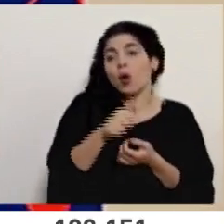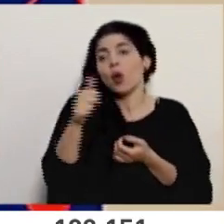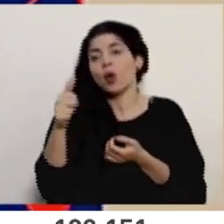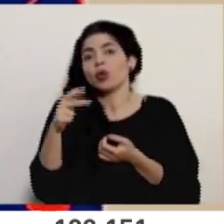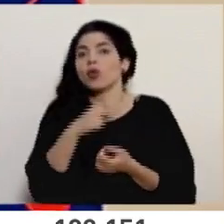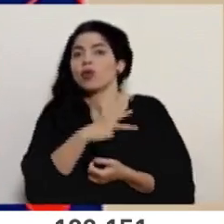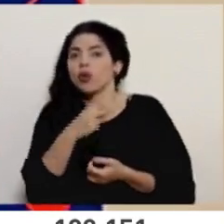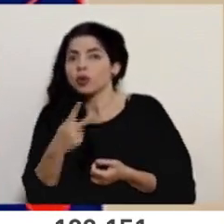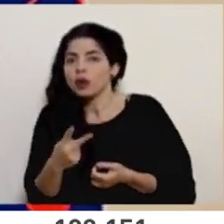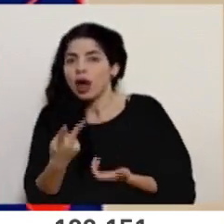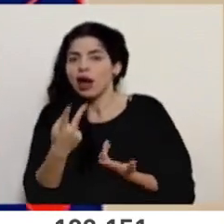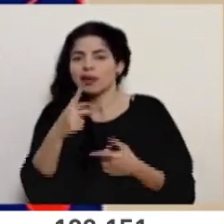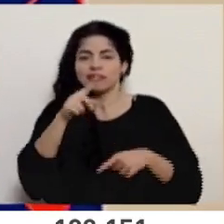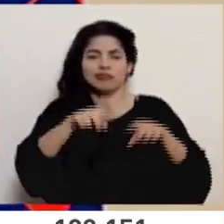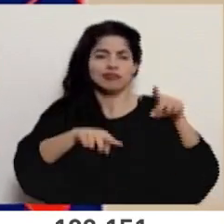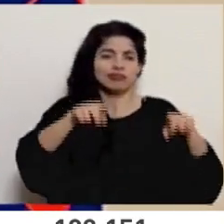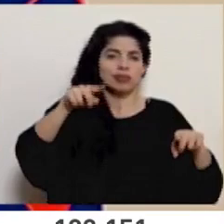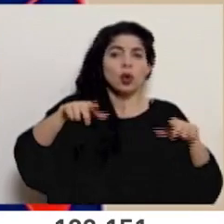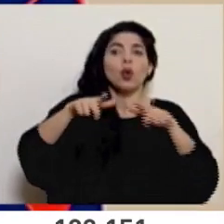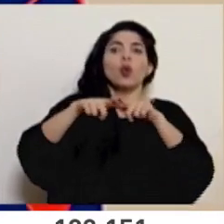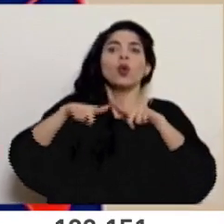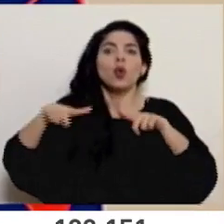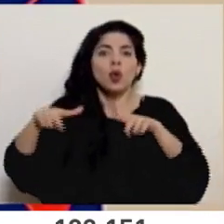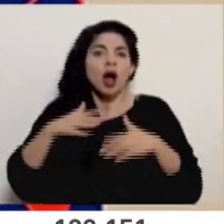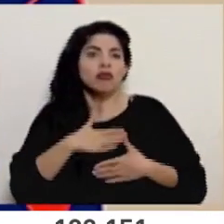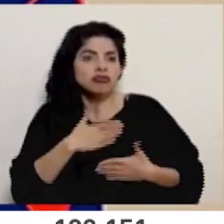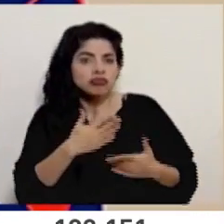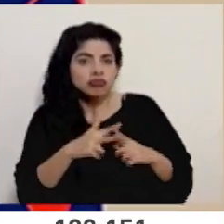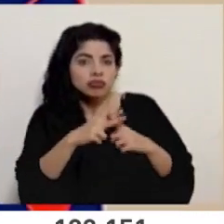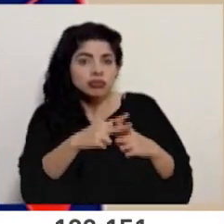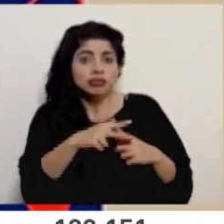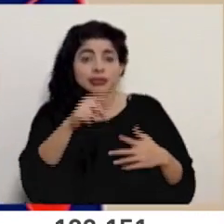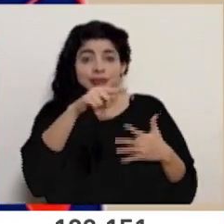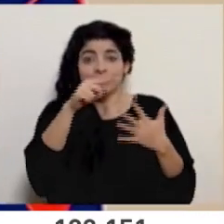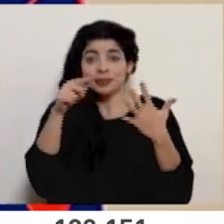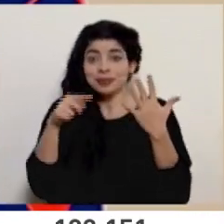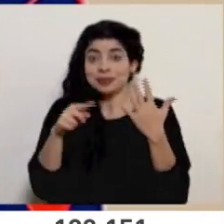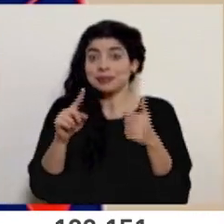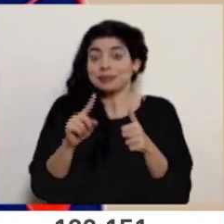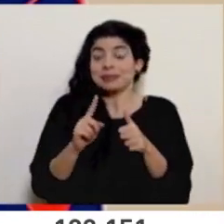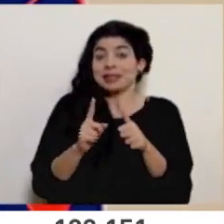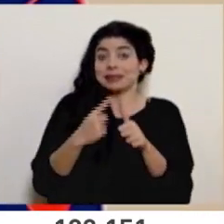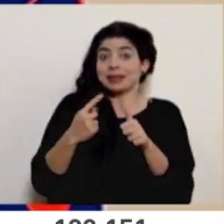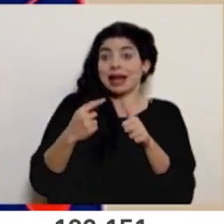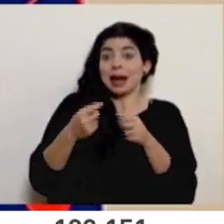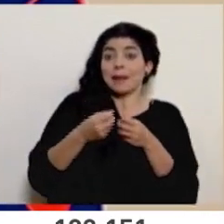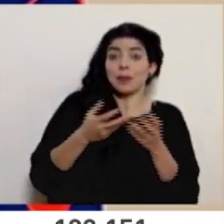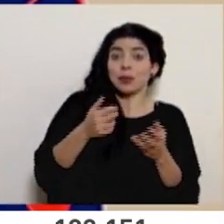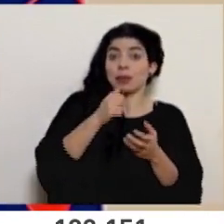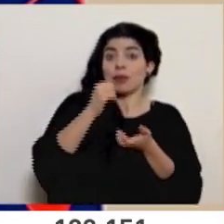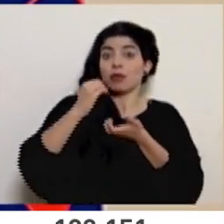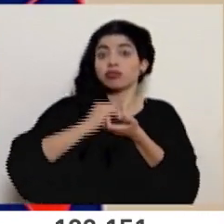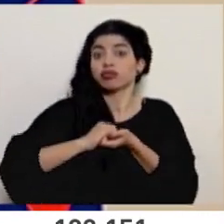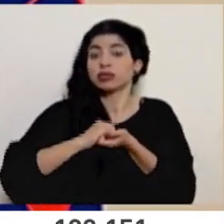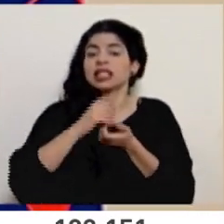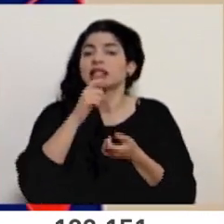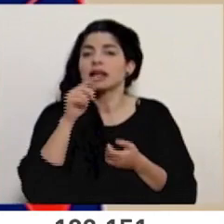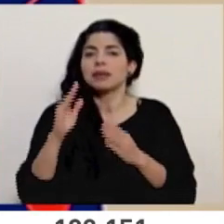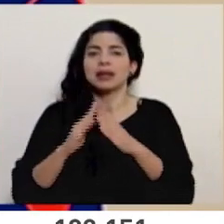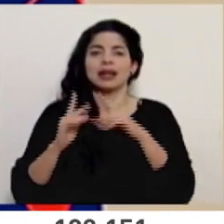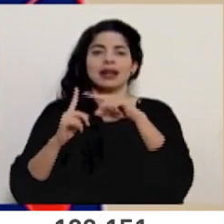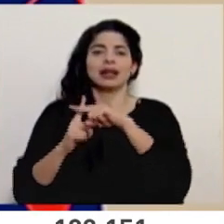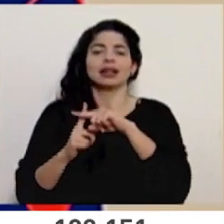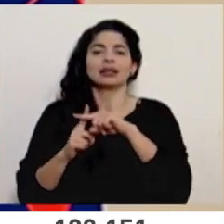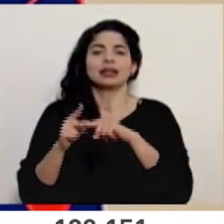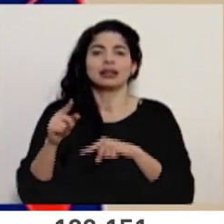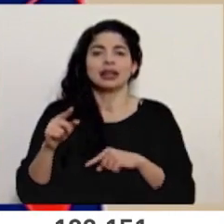modalidad de voluntariado, instalaciones, por ejemplo. Dentro de ellas, la primera alianza público-privada que hicimos, la hicimos con la